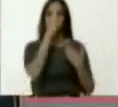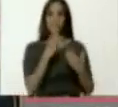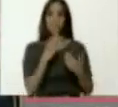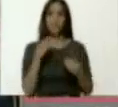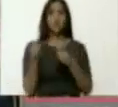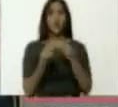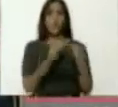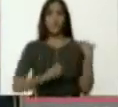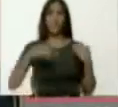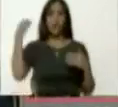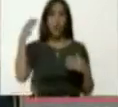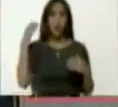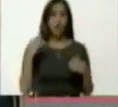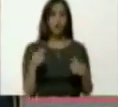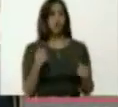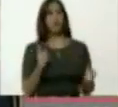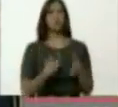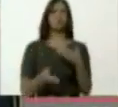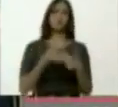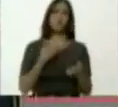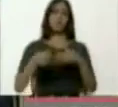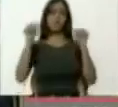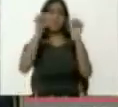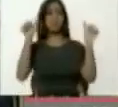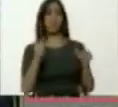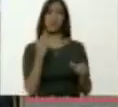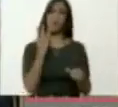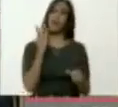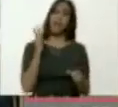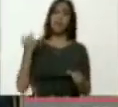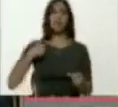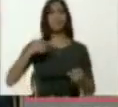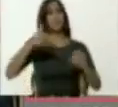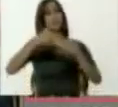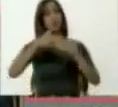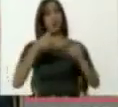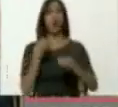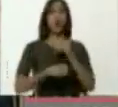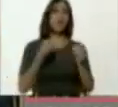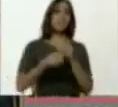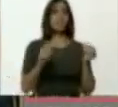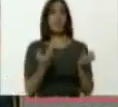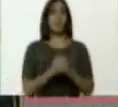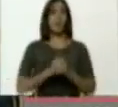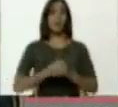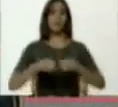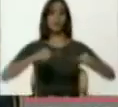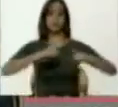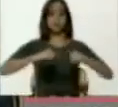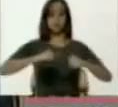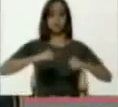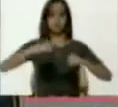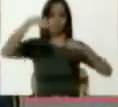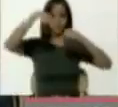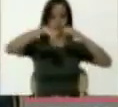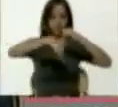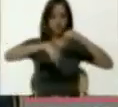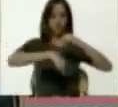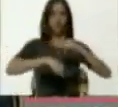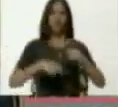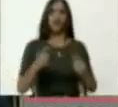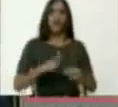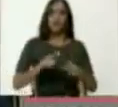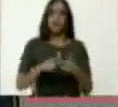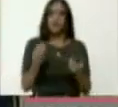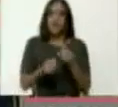Duque, que ellos dicen, bueno, no nos interesa el sistema, pero por ejemplo, si necesitamos sacar petróleo, lo hacemos a través del fracking. ¿Y qué pasa con las tierras cuando se